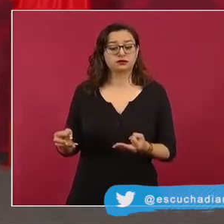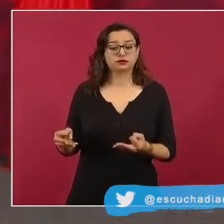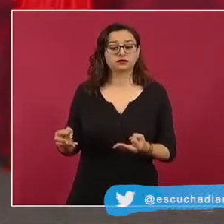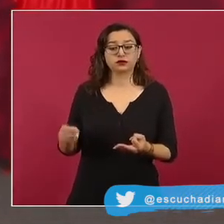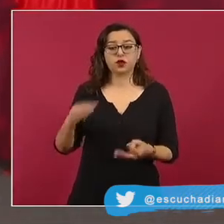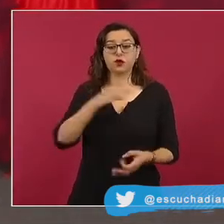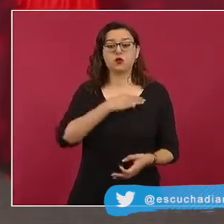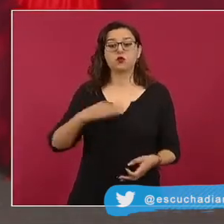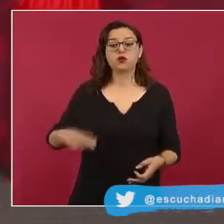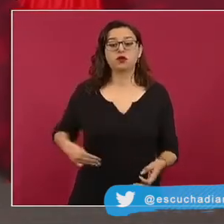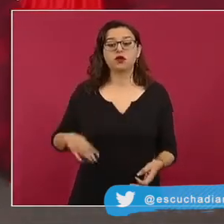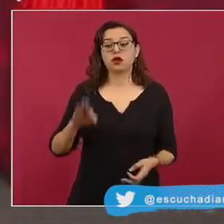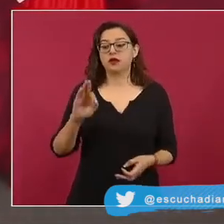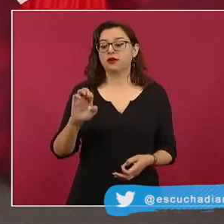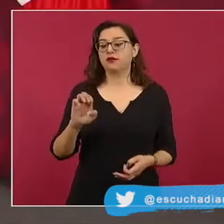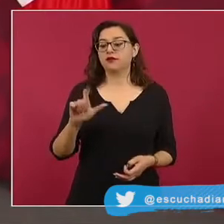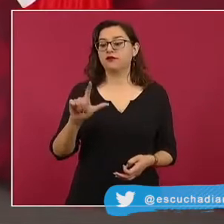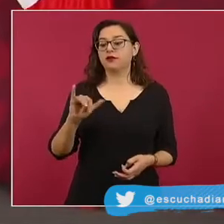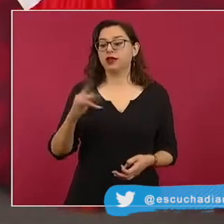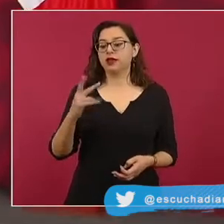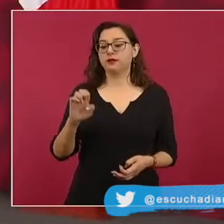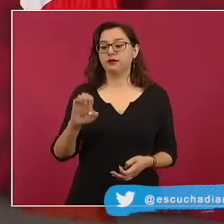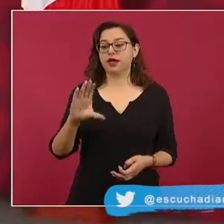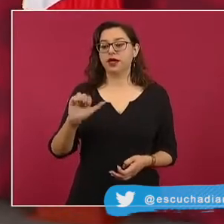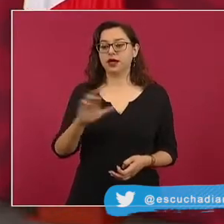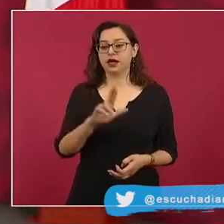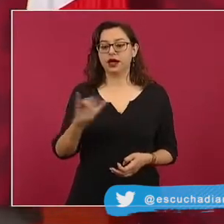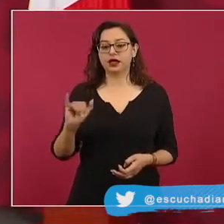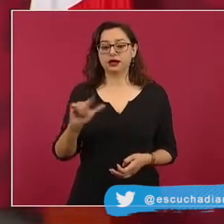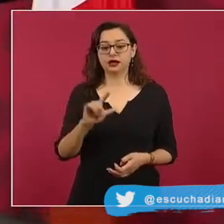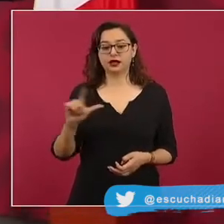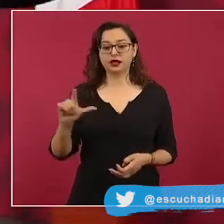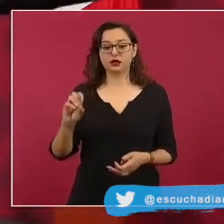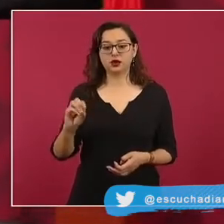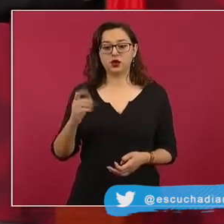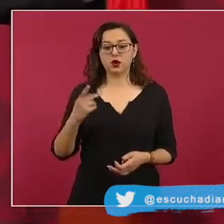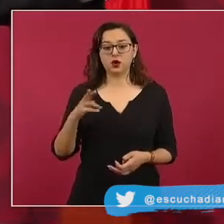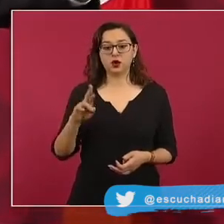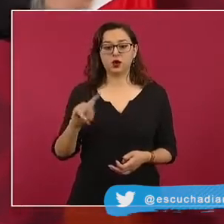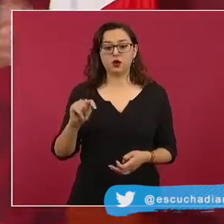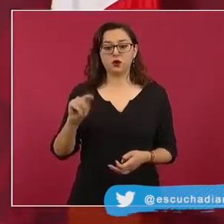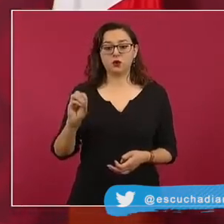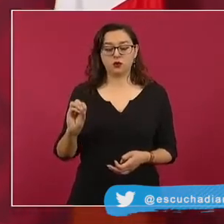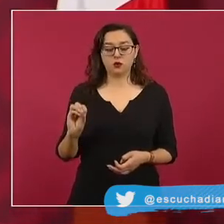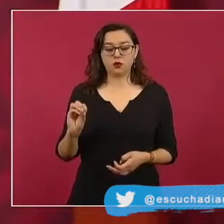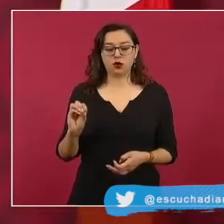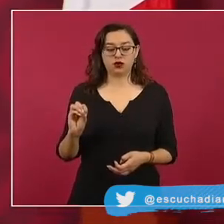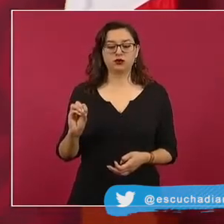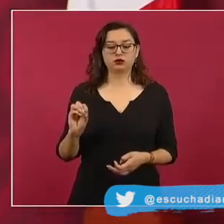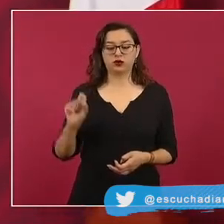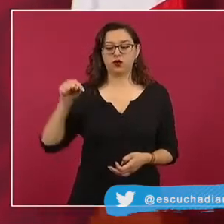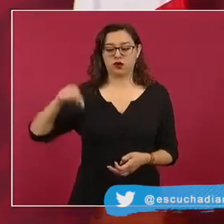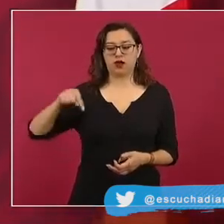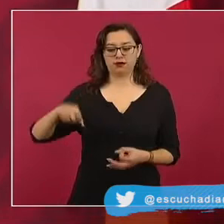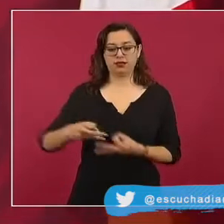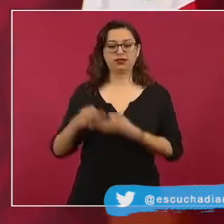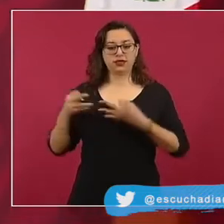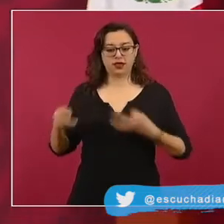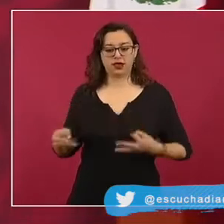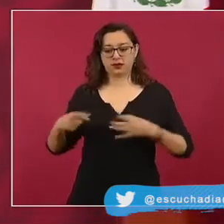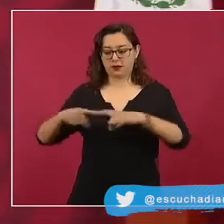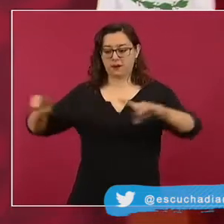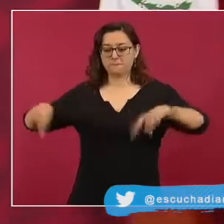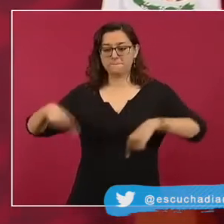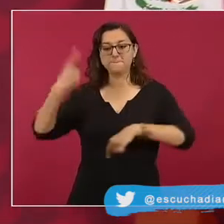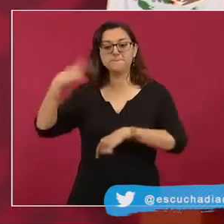sobre la iniciativa de reforma electoral el presidente confirma que contemplará la reducción del presupuesto federal otorgado al ine ya que